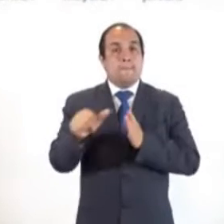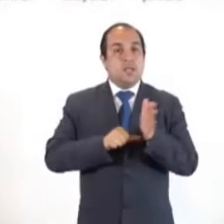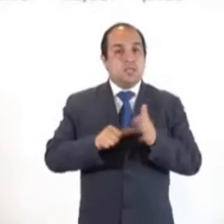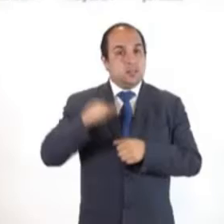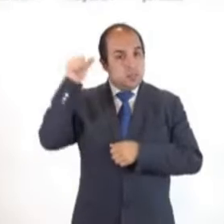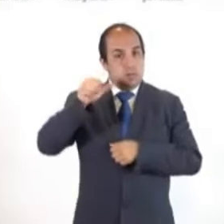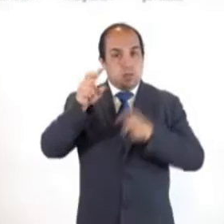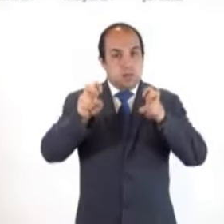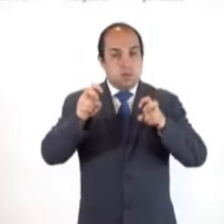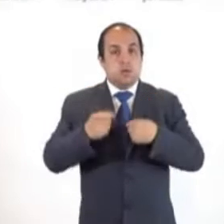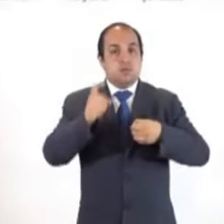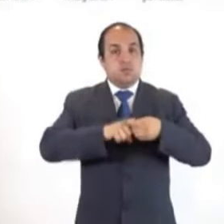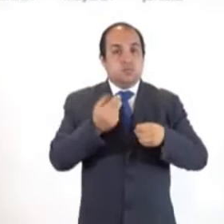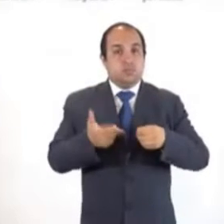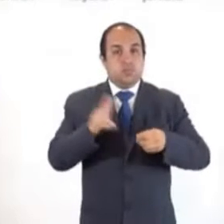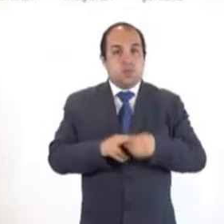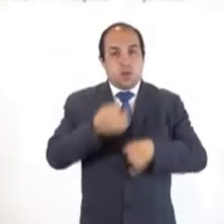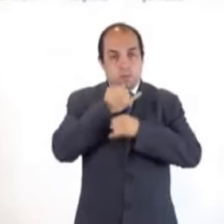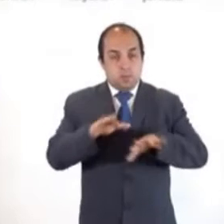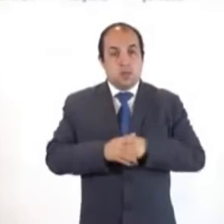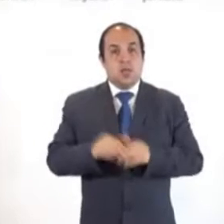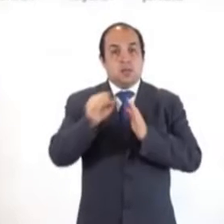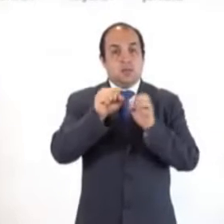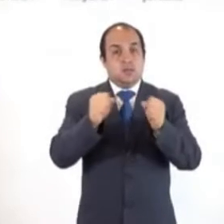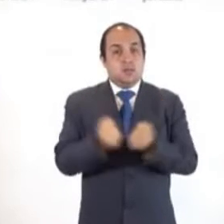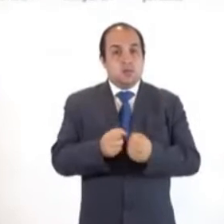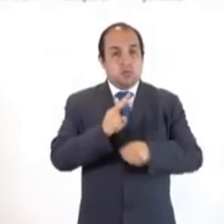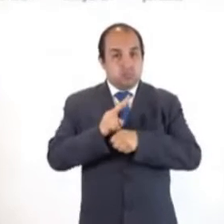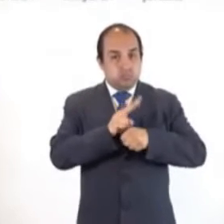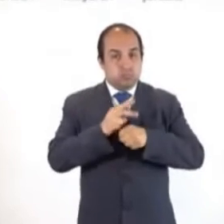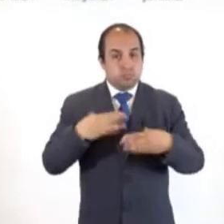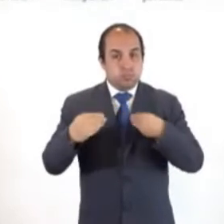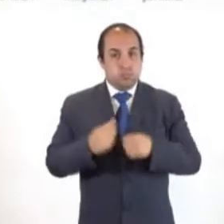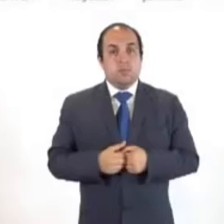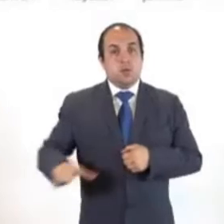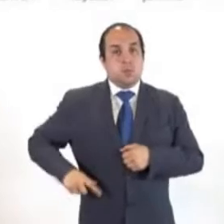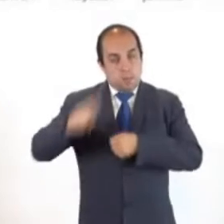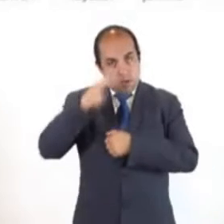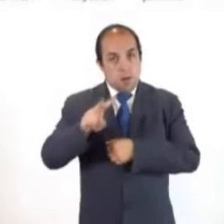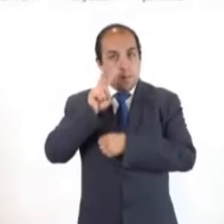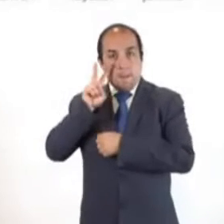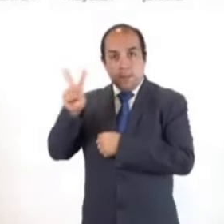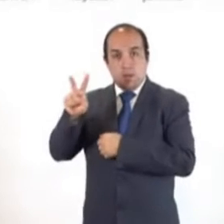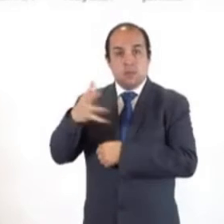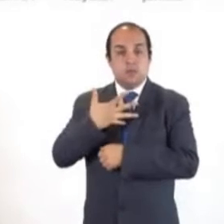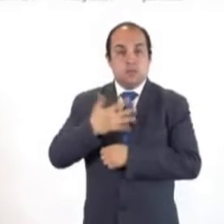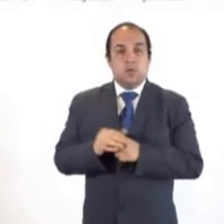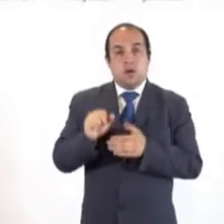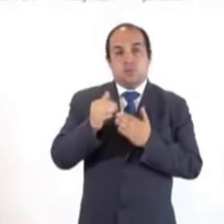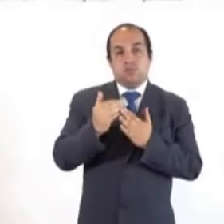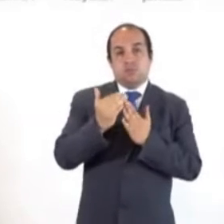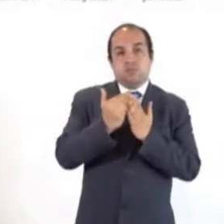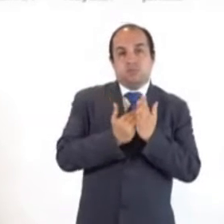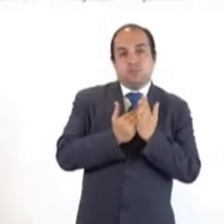ingresos hospitalarios reportados al sistema de vigilancia epidemiológica del Gobierno de México, pueden ver aquí que resultamos ligeramente